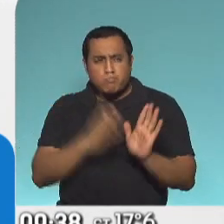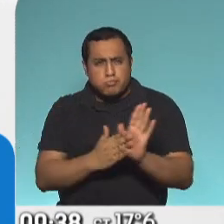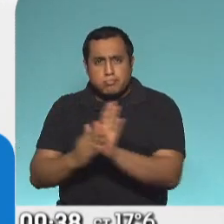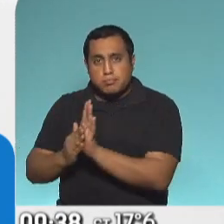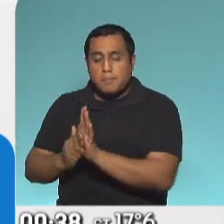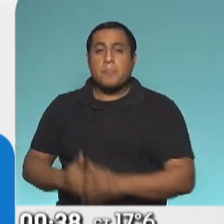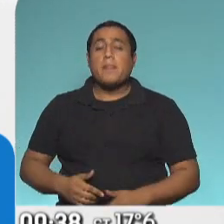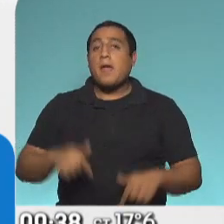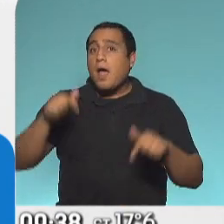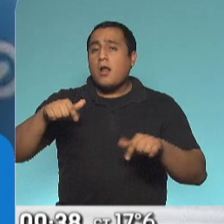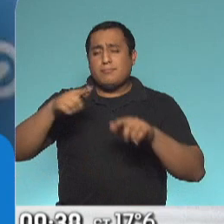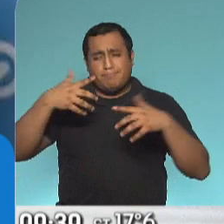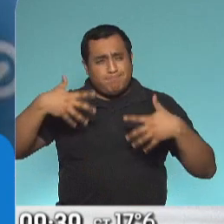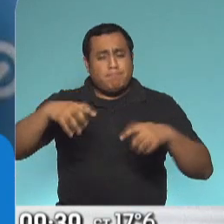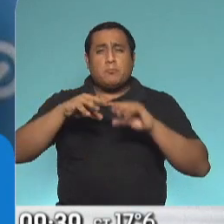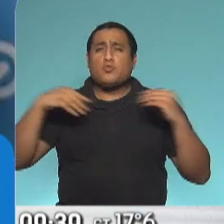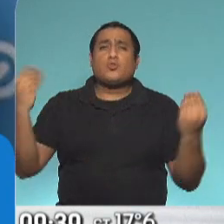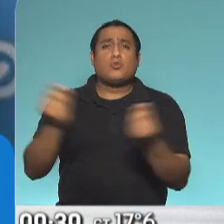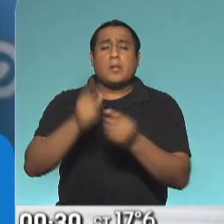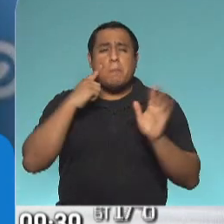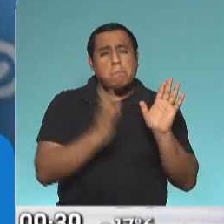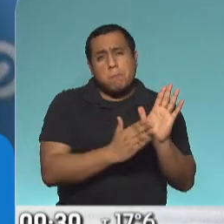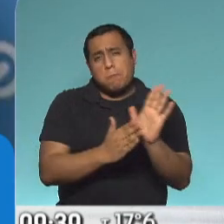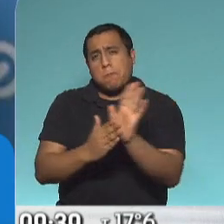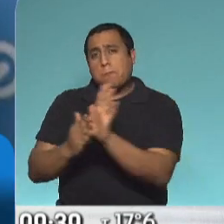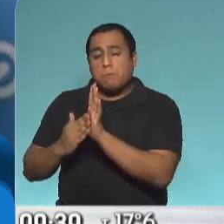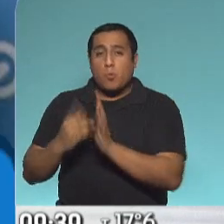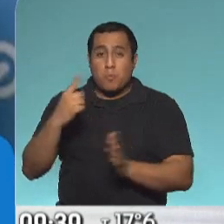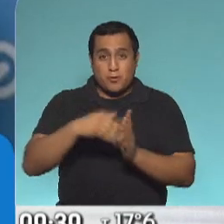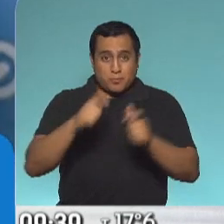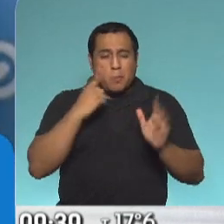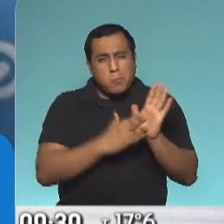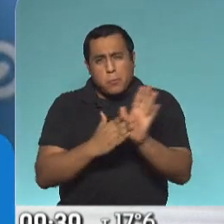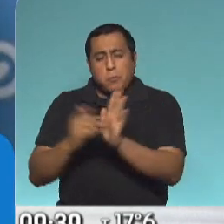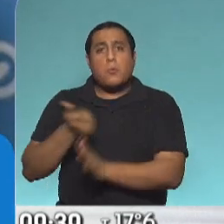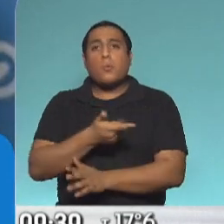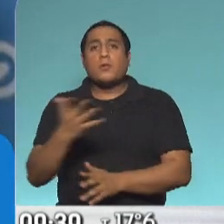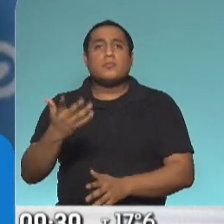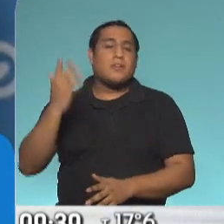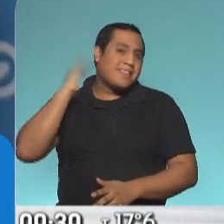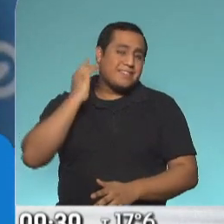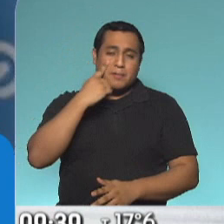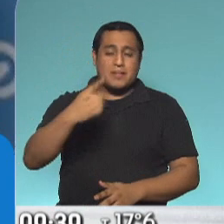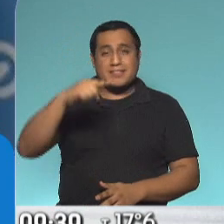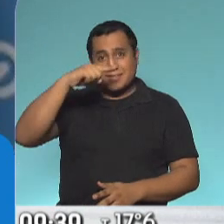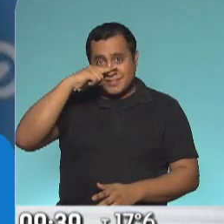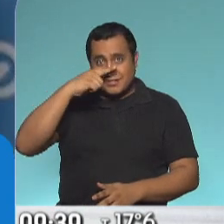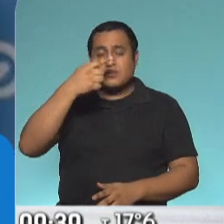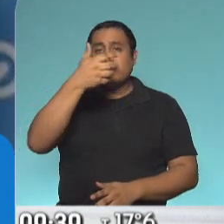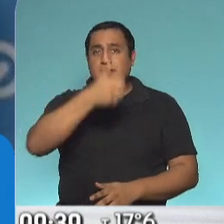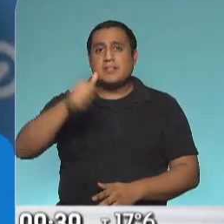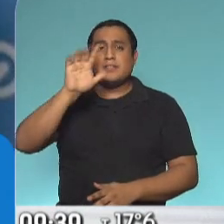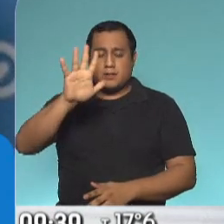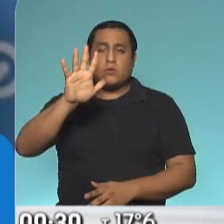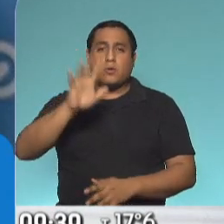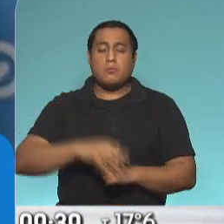y esto nos permite alcanzar una cantidad de tests realizados por millón de habitantes de 16 mil 765